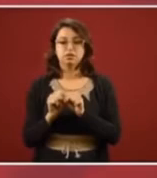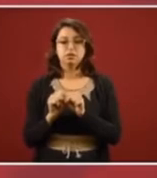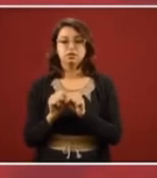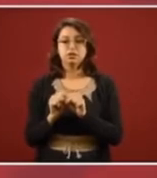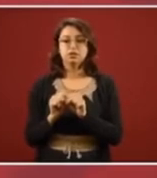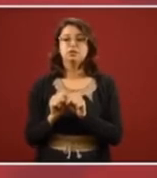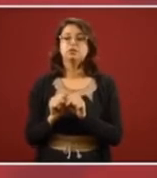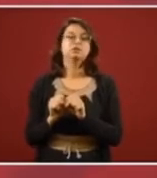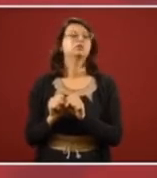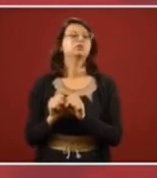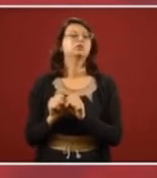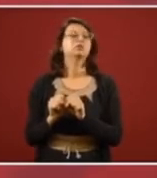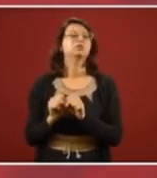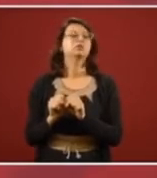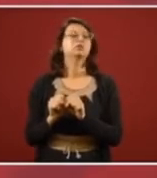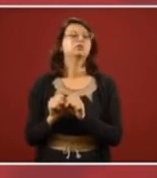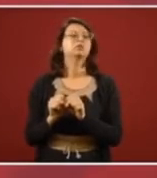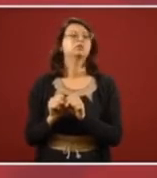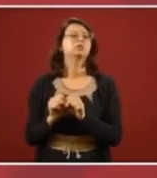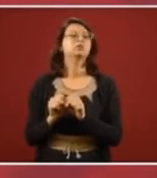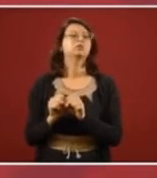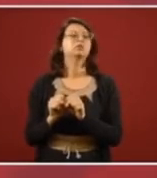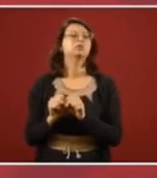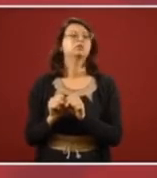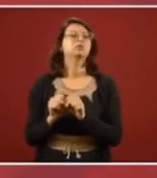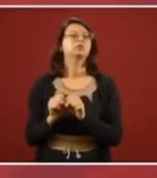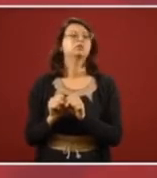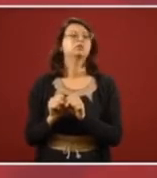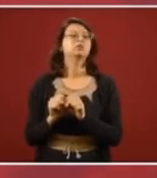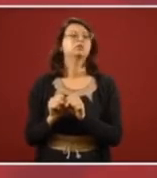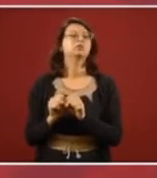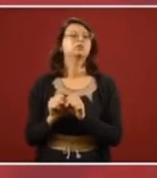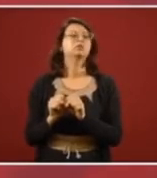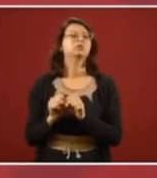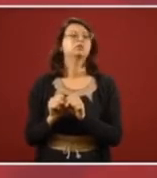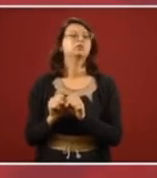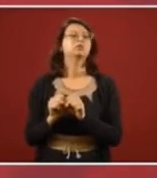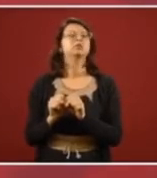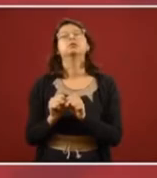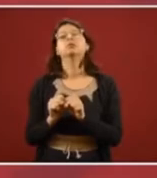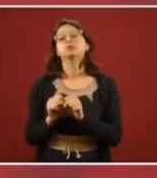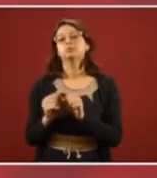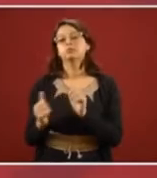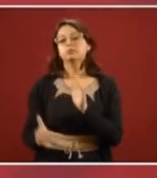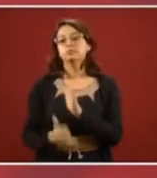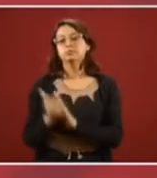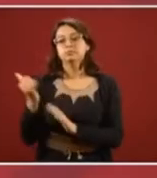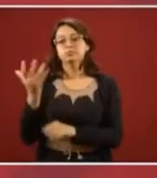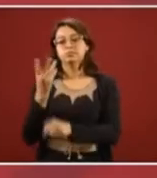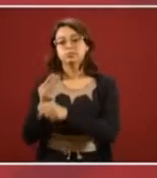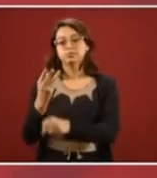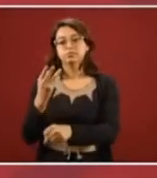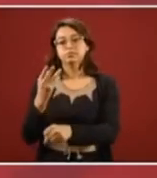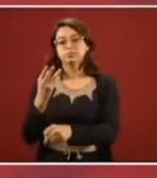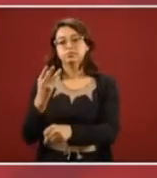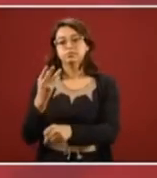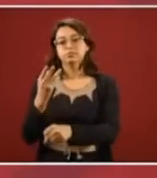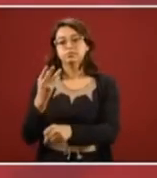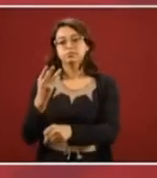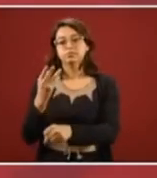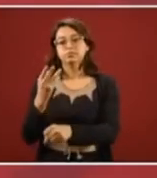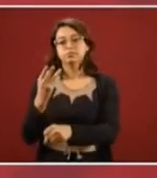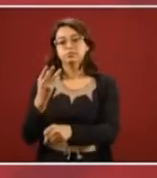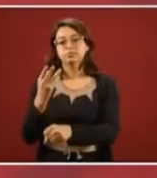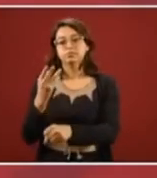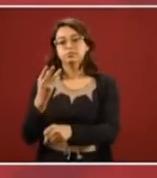arreglo en un zona del euro range y se llama daniel cabrera fiscal